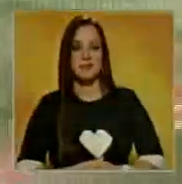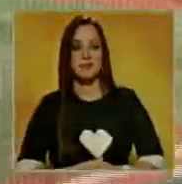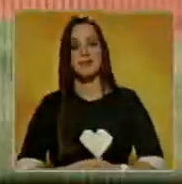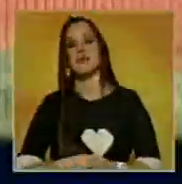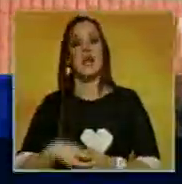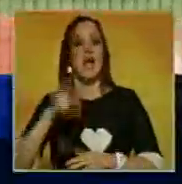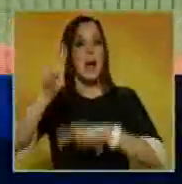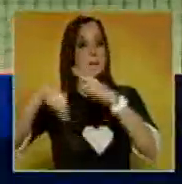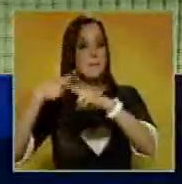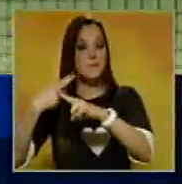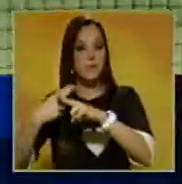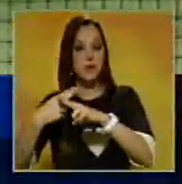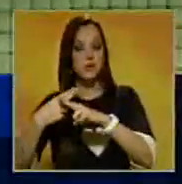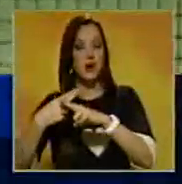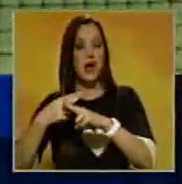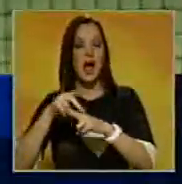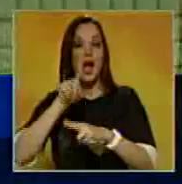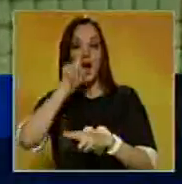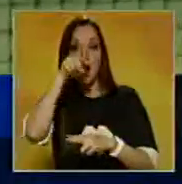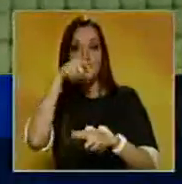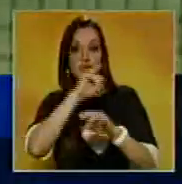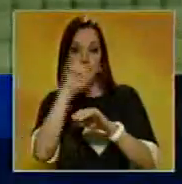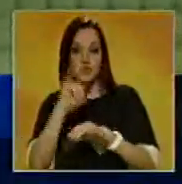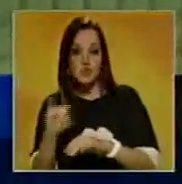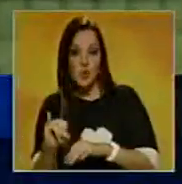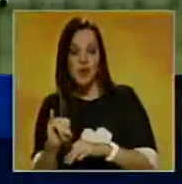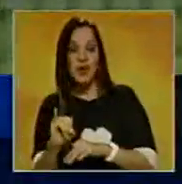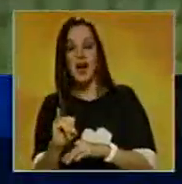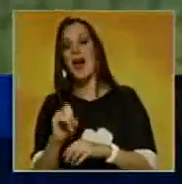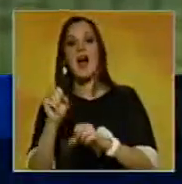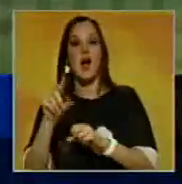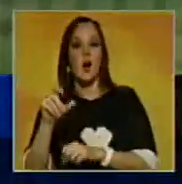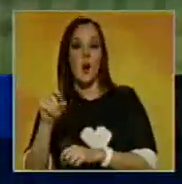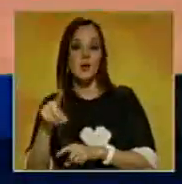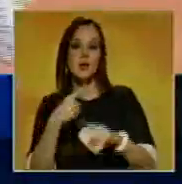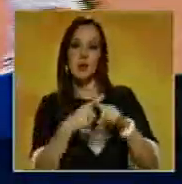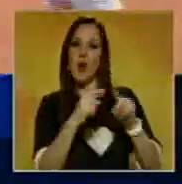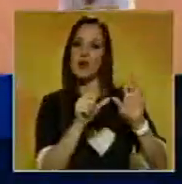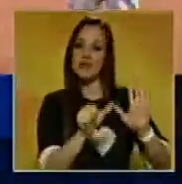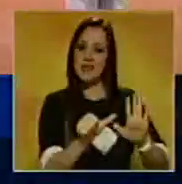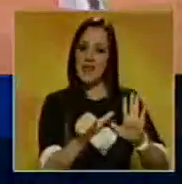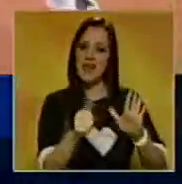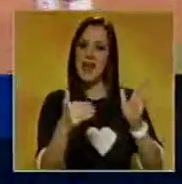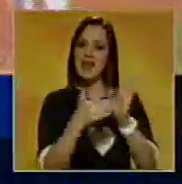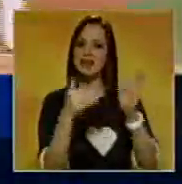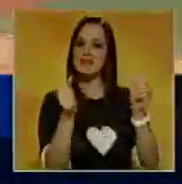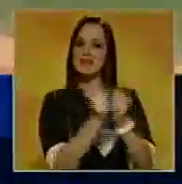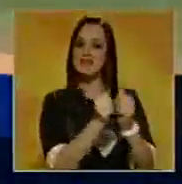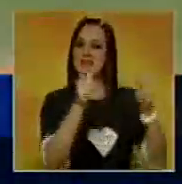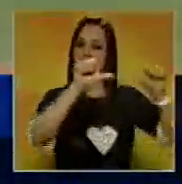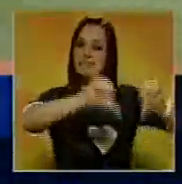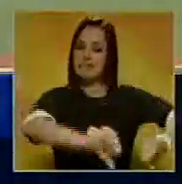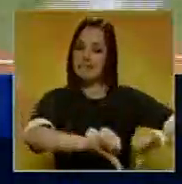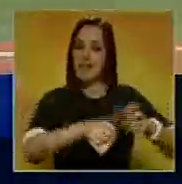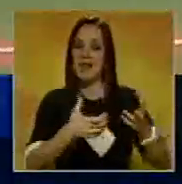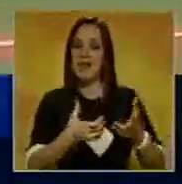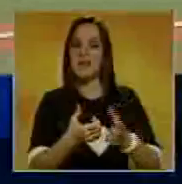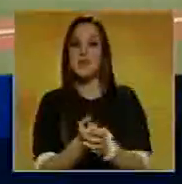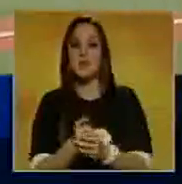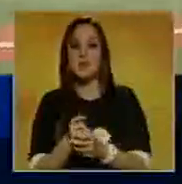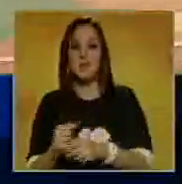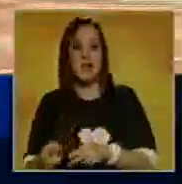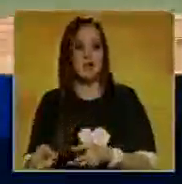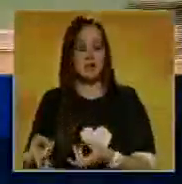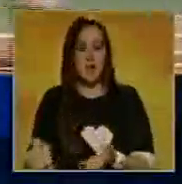En Puerto La Cruz, las Águilas del Zulia superaron a los Caribes de Anzoátegui 11-6. Los rapaces aseguraron el triunfo con un rally de 5 rayitas y otro de